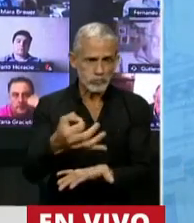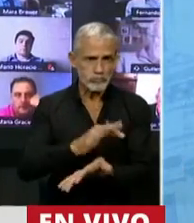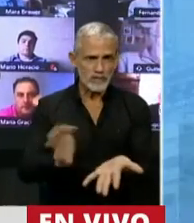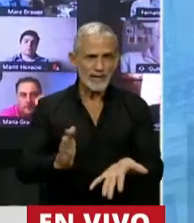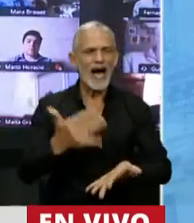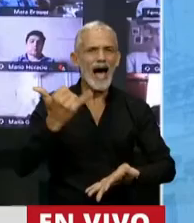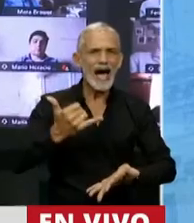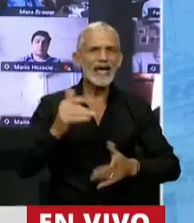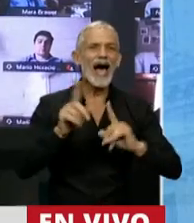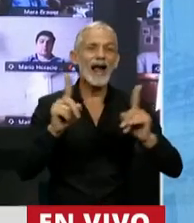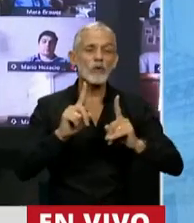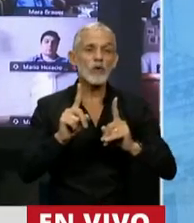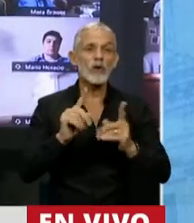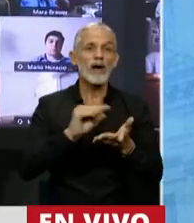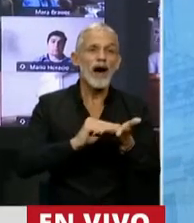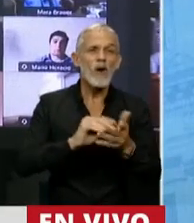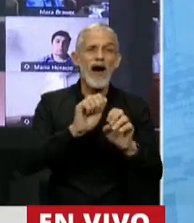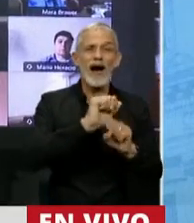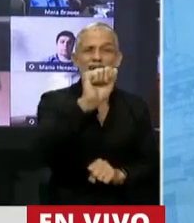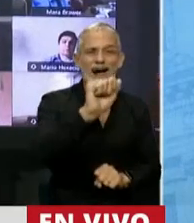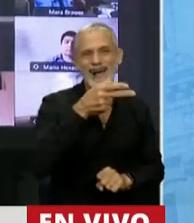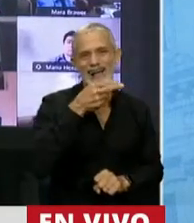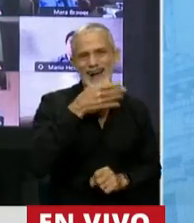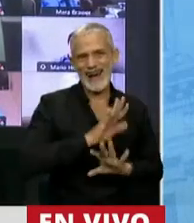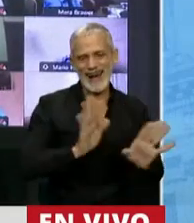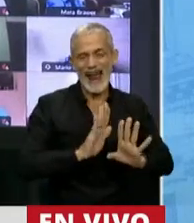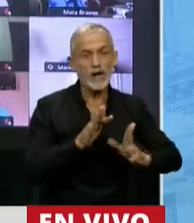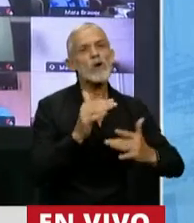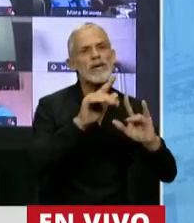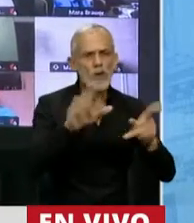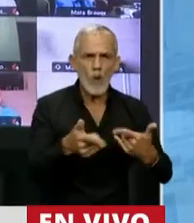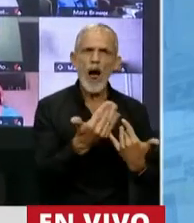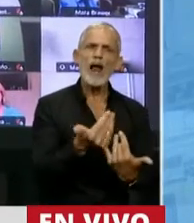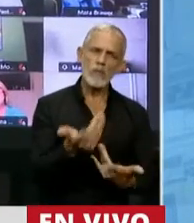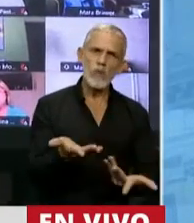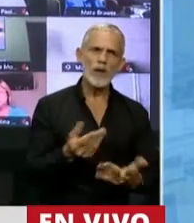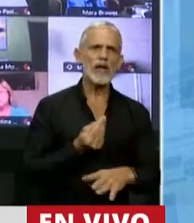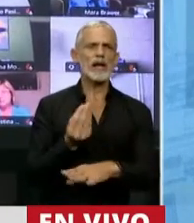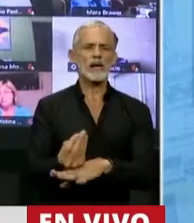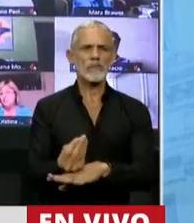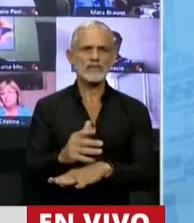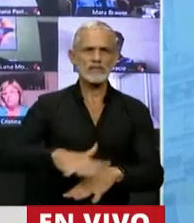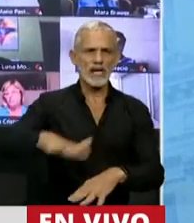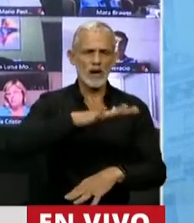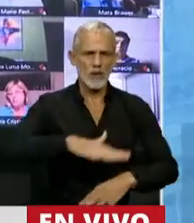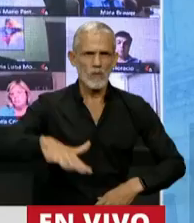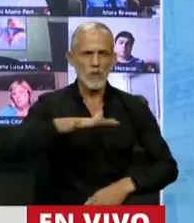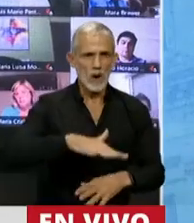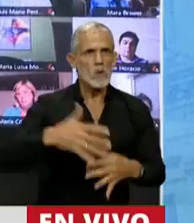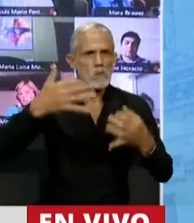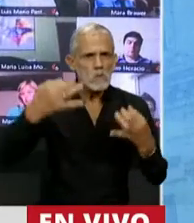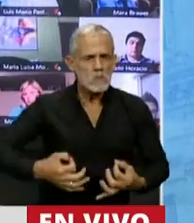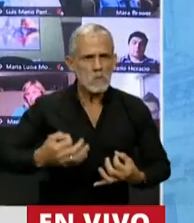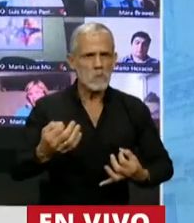quienes no somos abogados y estamos en condiciones también de representar cabalmente